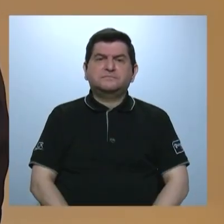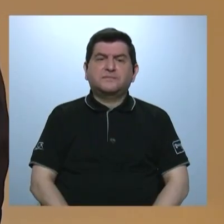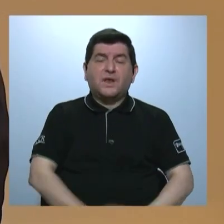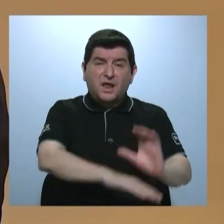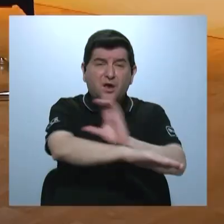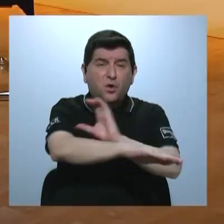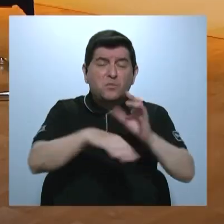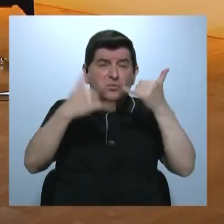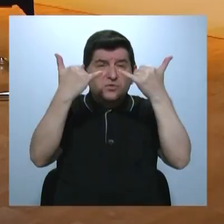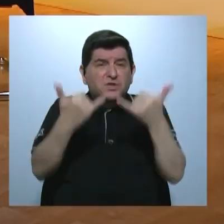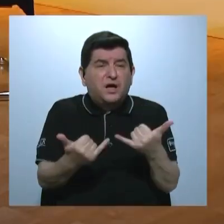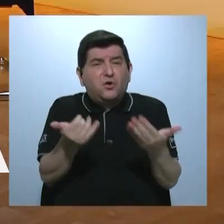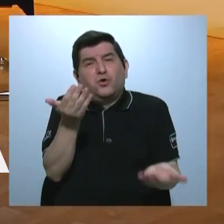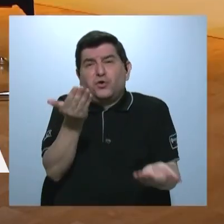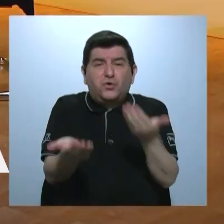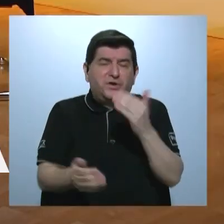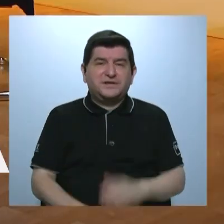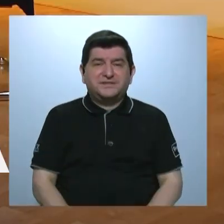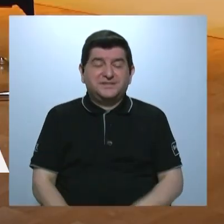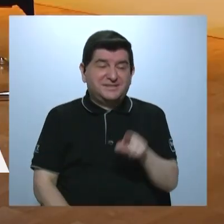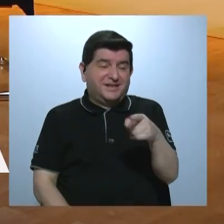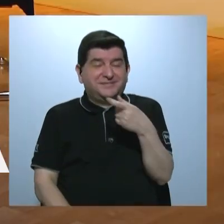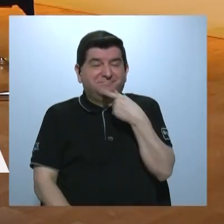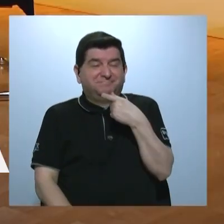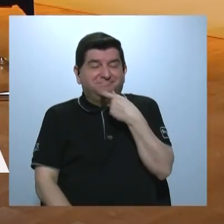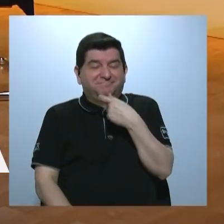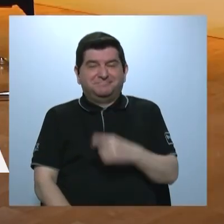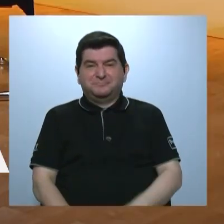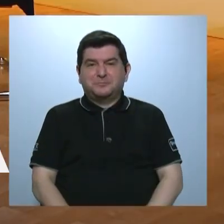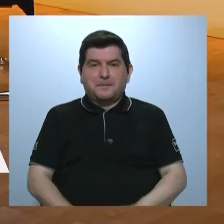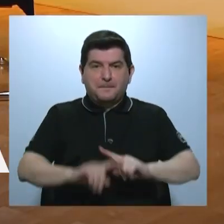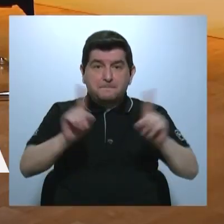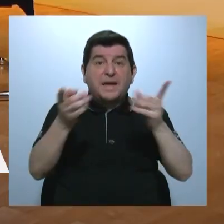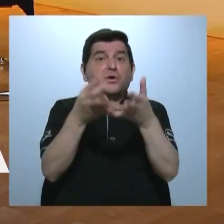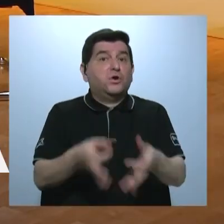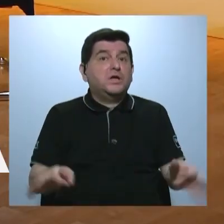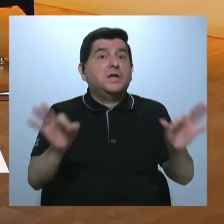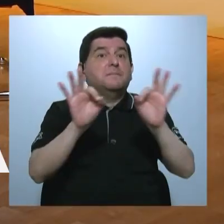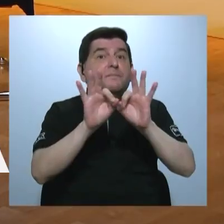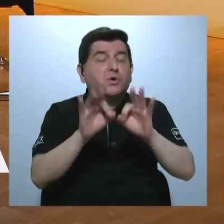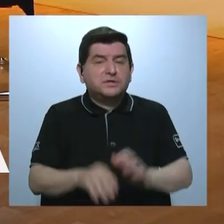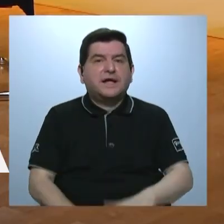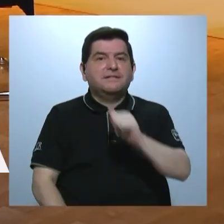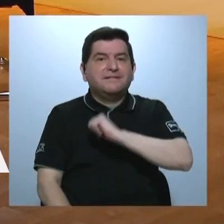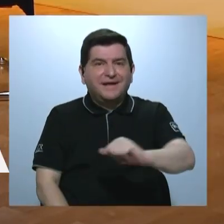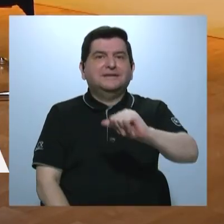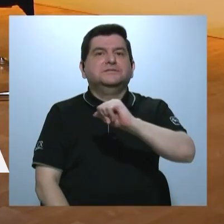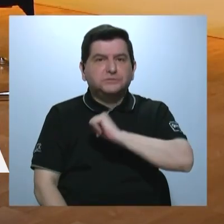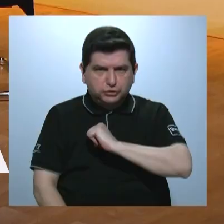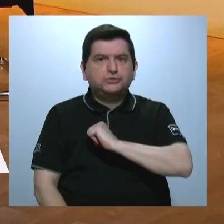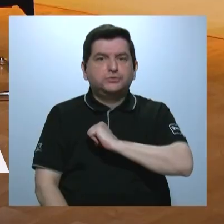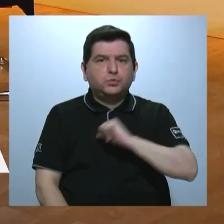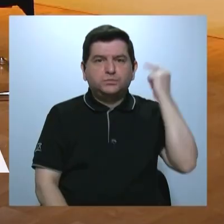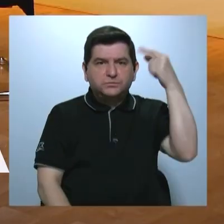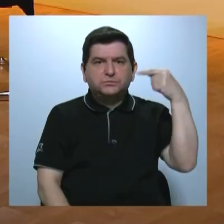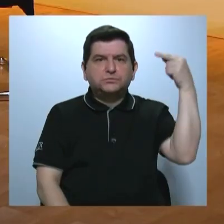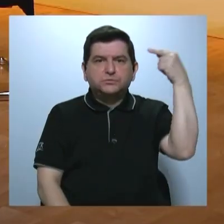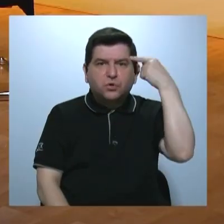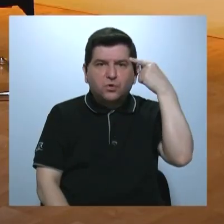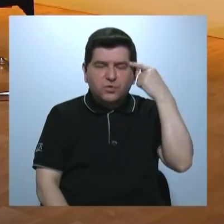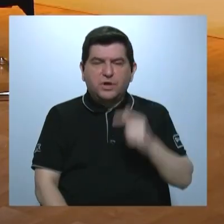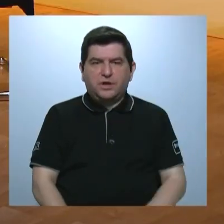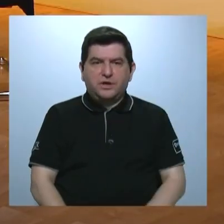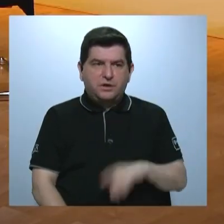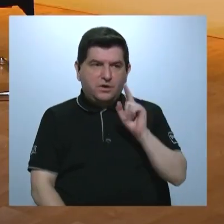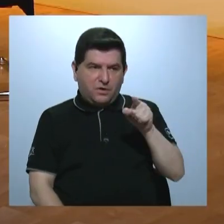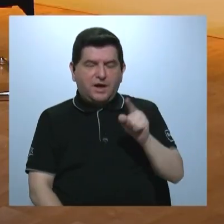Computadoras que ahora serían de dar risa, pero era muy importante la actitud que el gobierno del